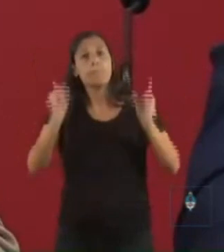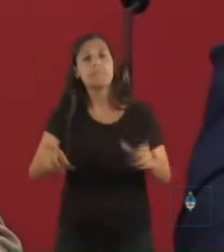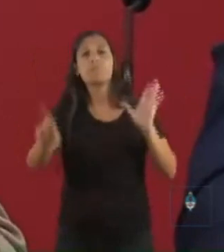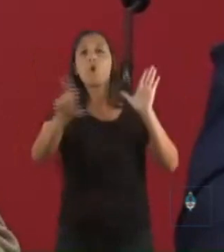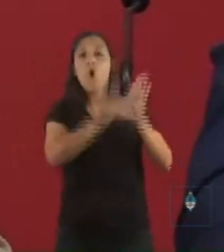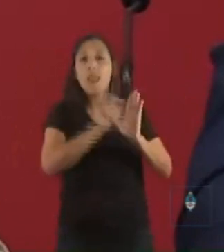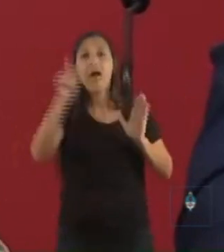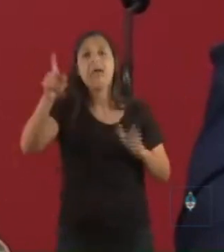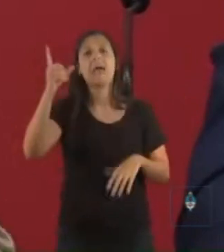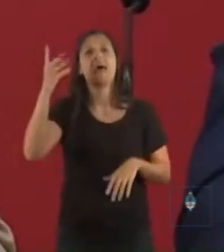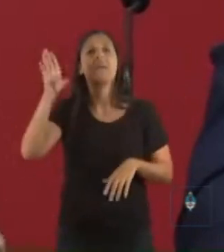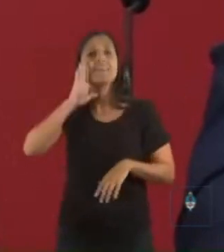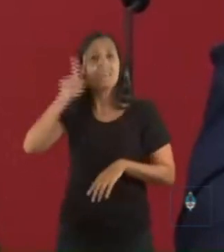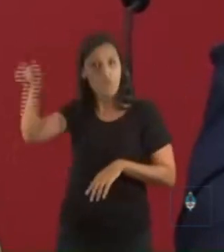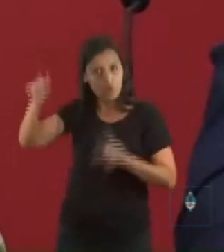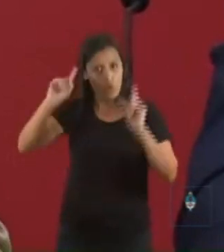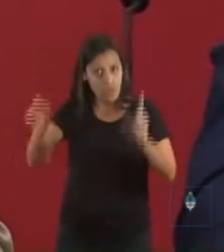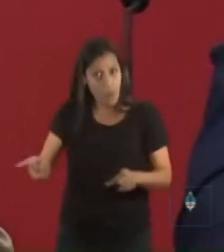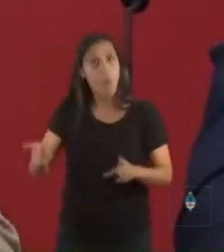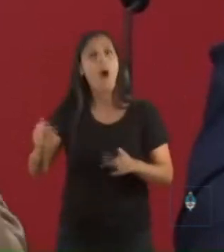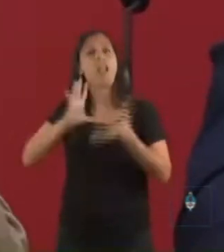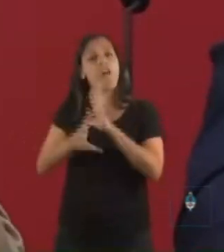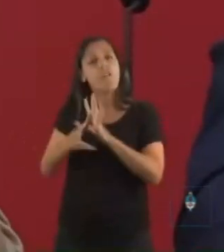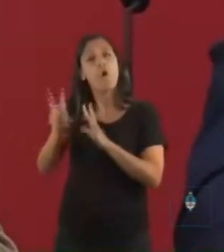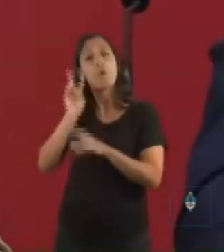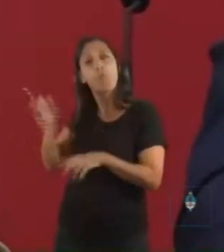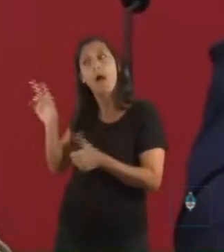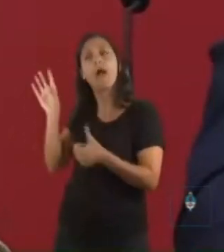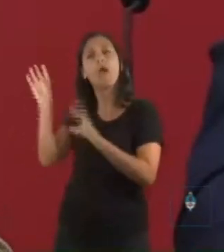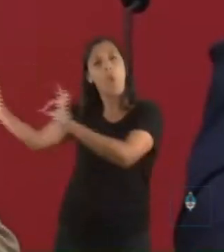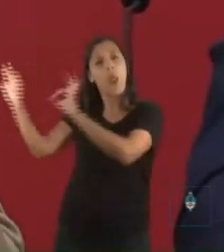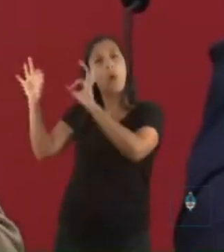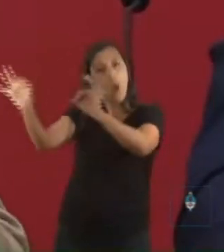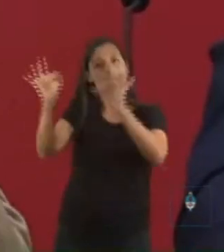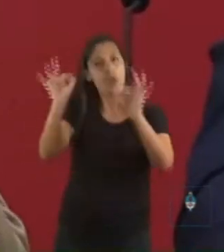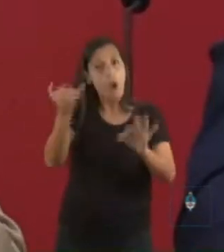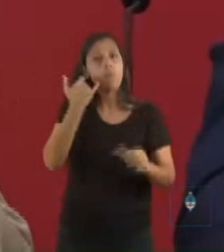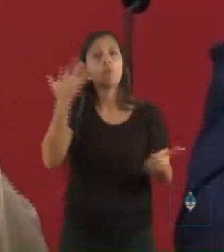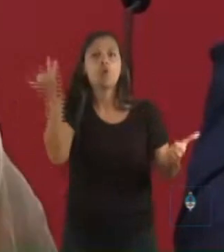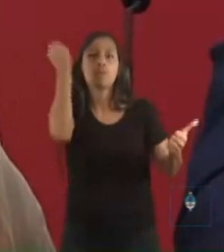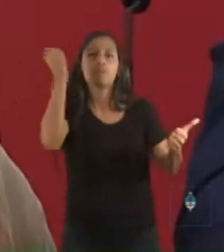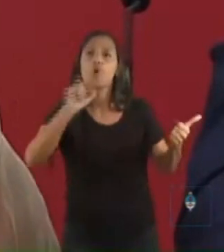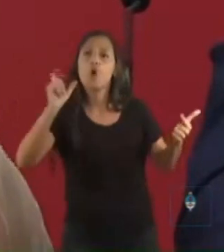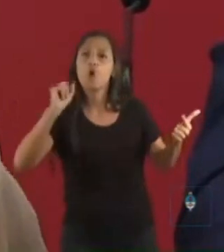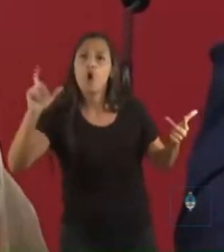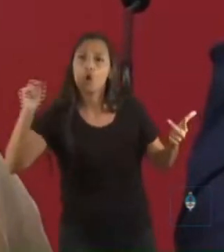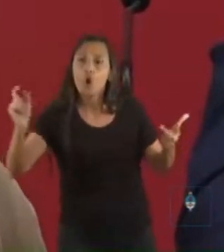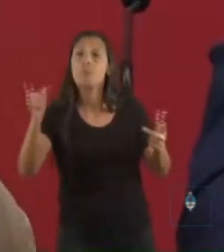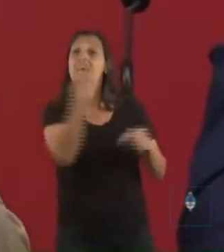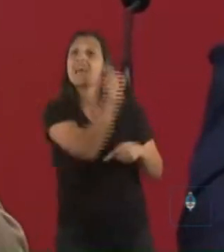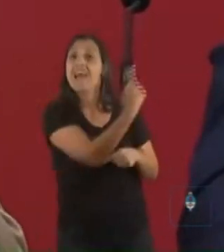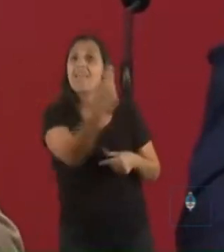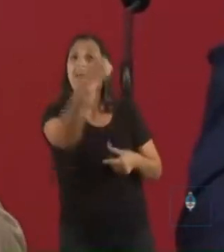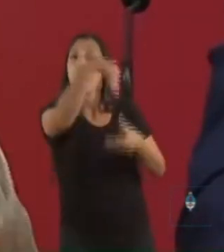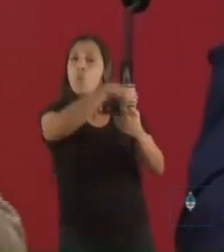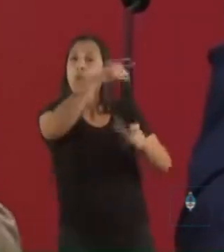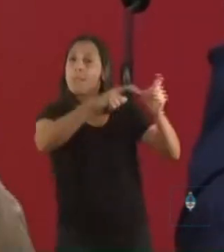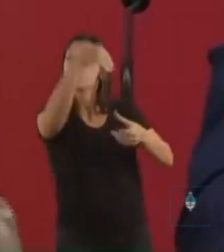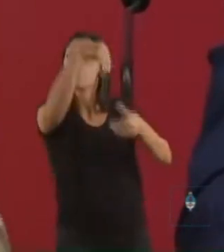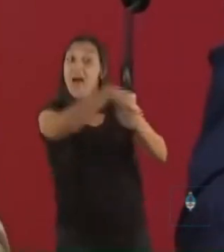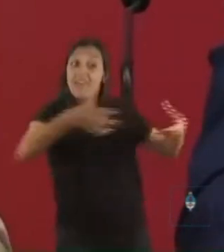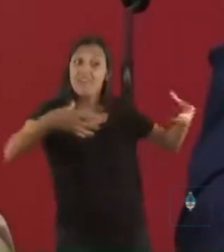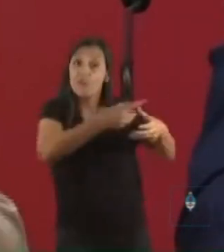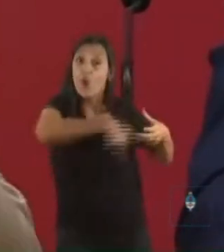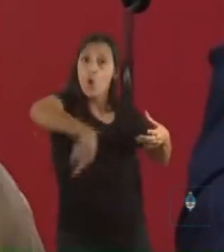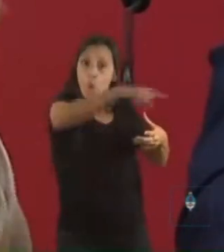de Estados Unidos y luego bukele contra las maras cada integrante de una organización lleva